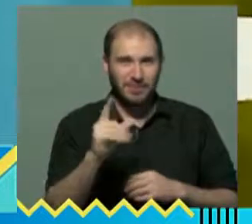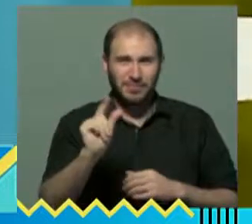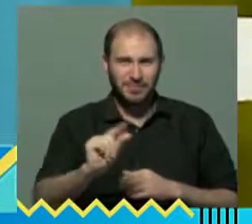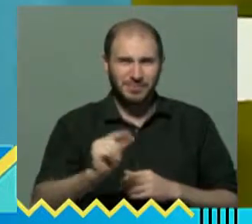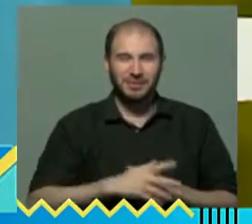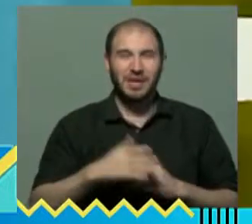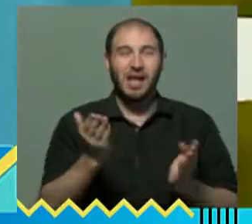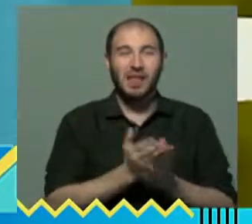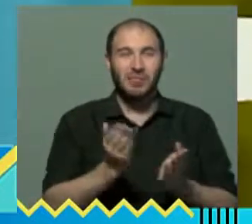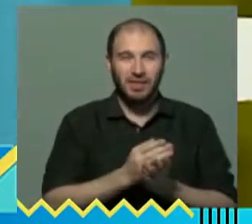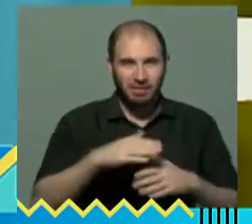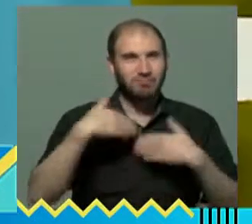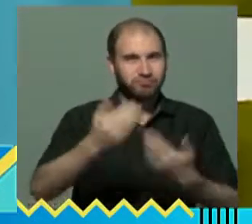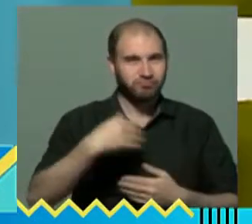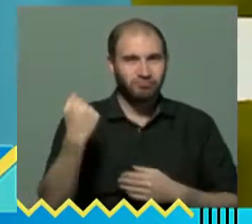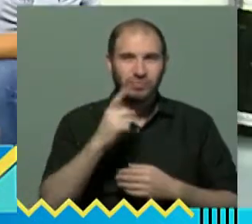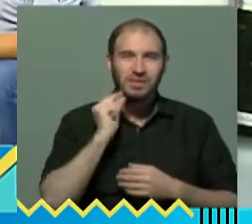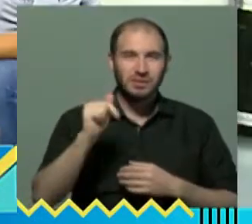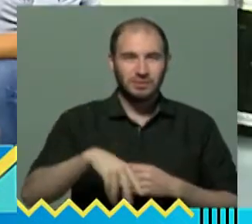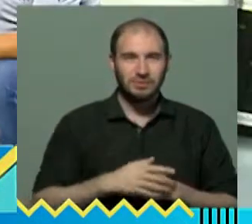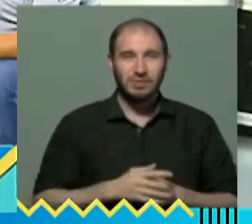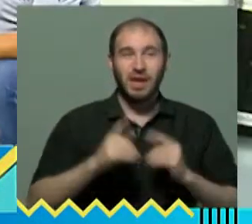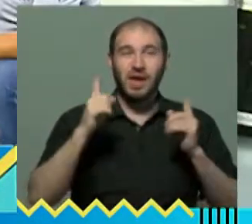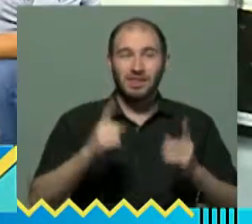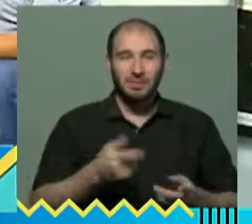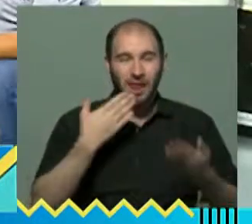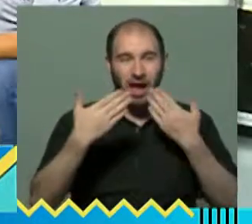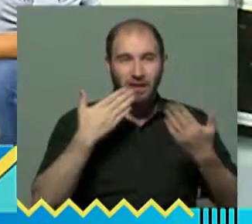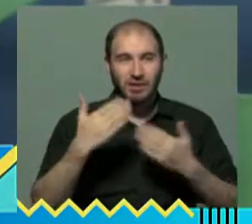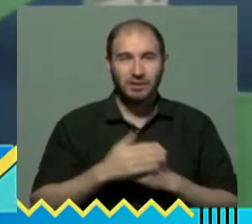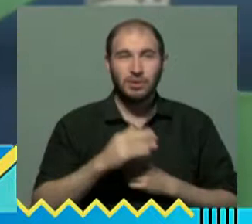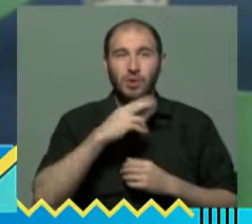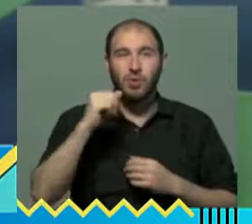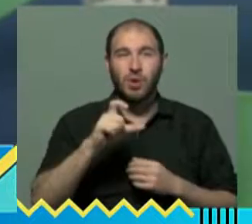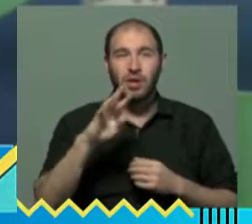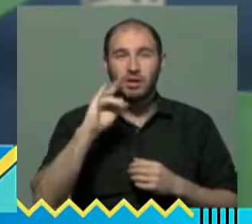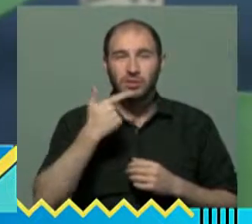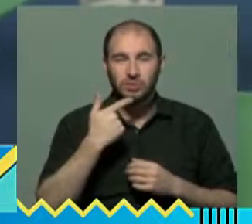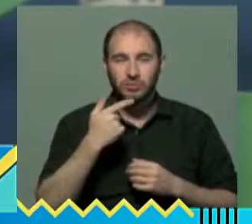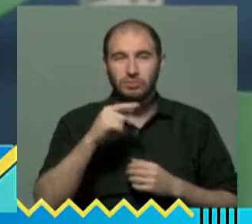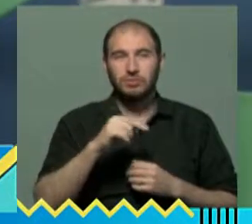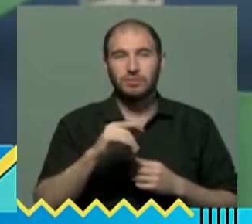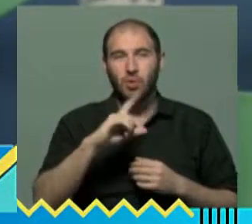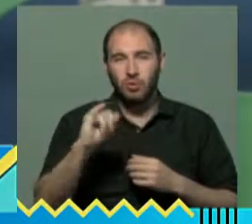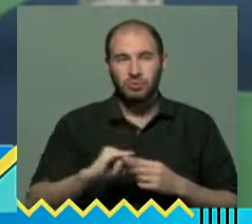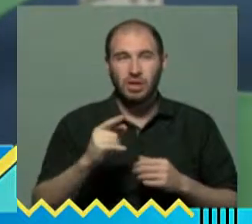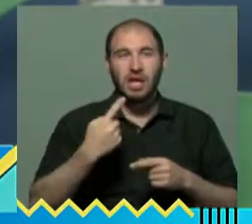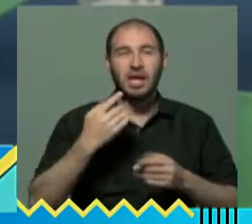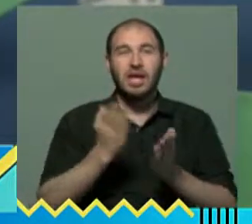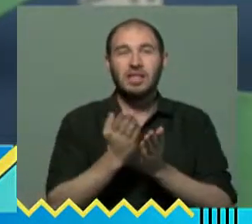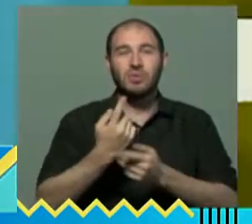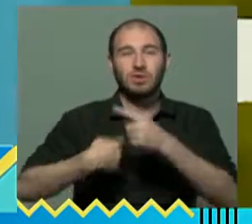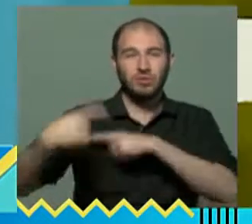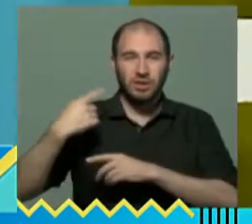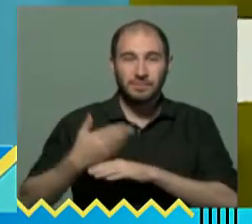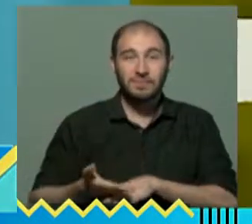es. así que estudiante avanzada en el día de hoy. Y también vamos a estar hablando con Juan Cruz Loyola, estudiante de Historia. Antes